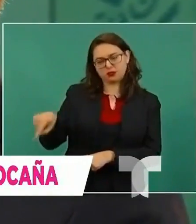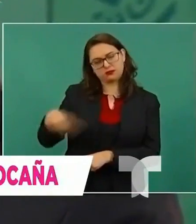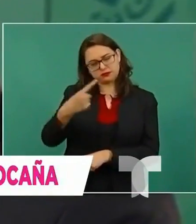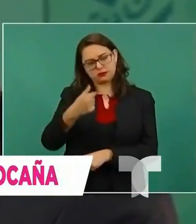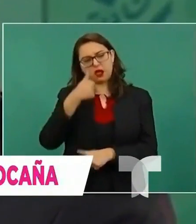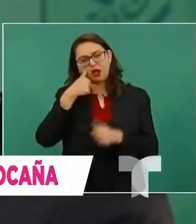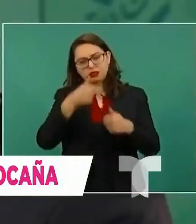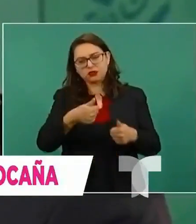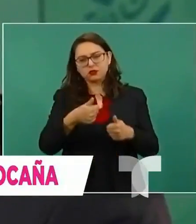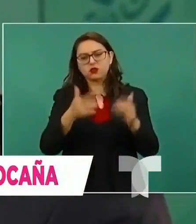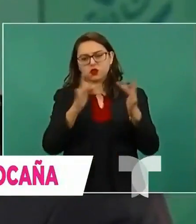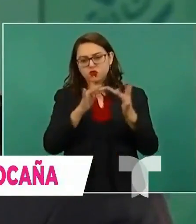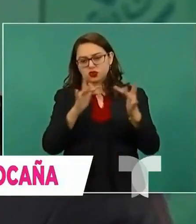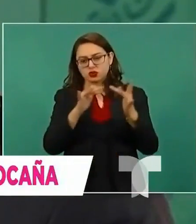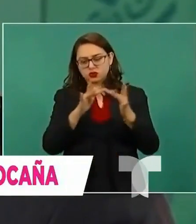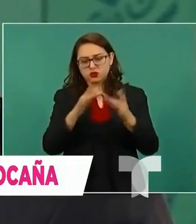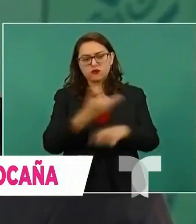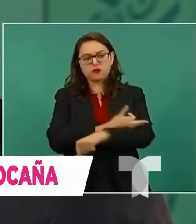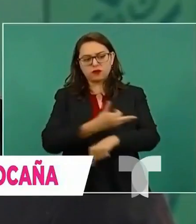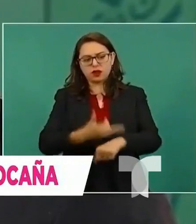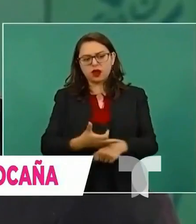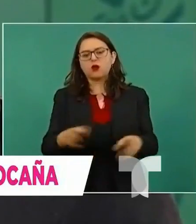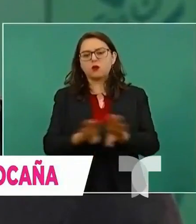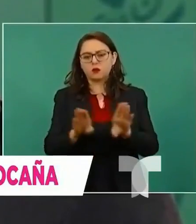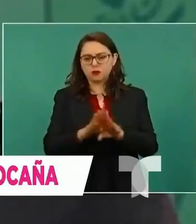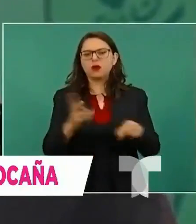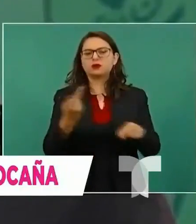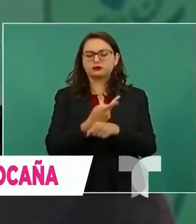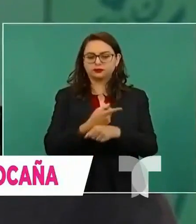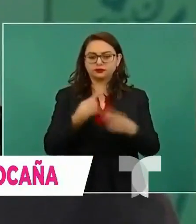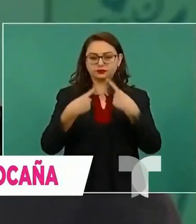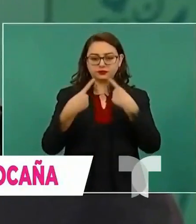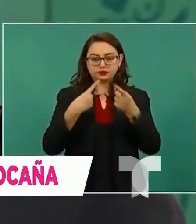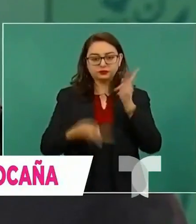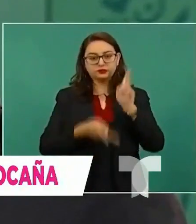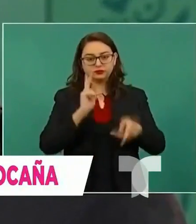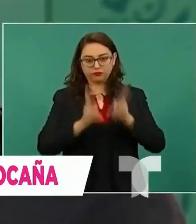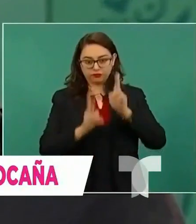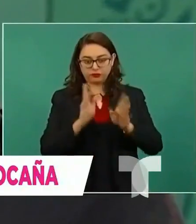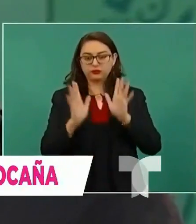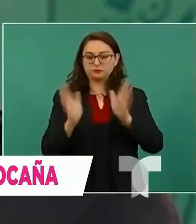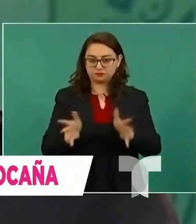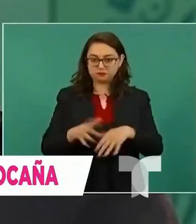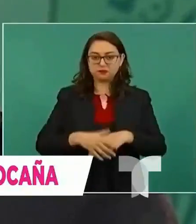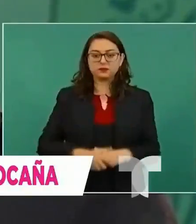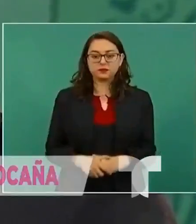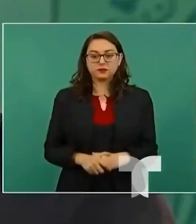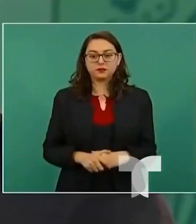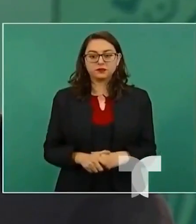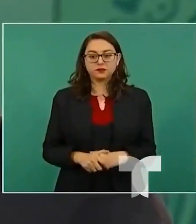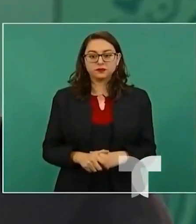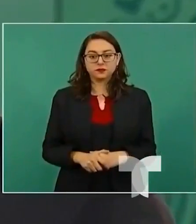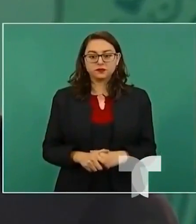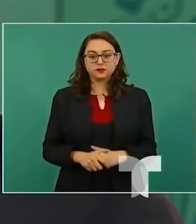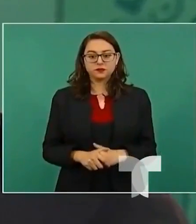Hernández, para que se comunique con la familia, con el papá del joven, y que se